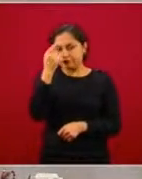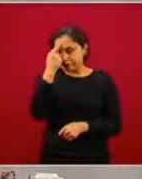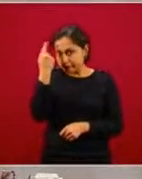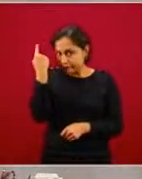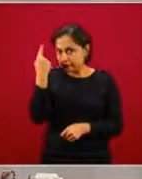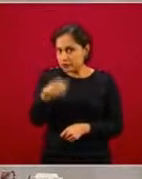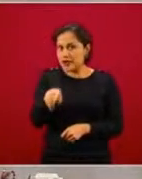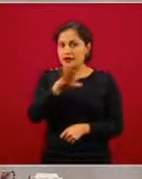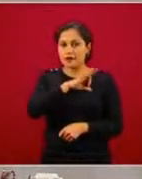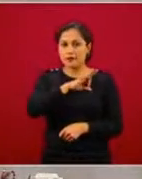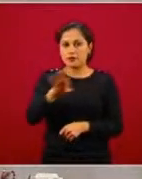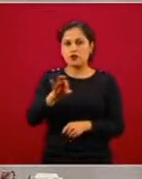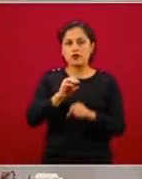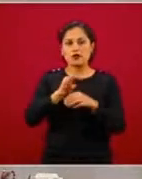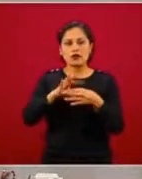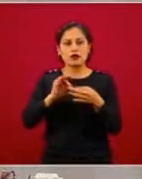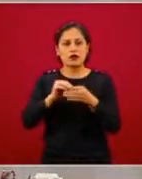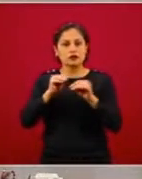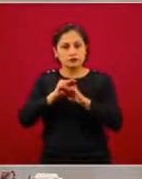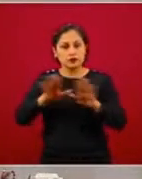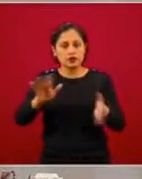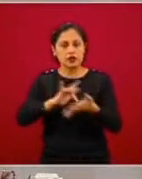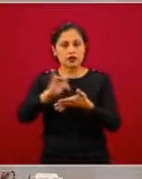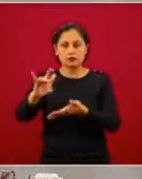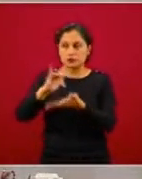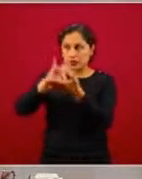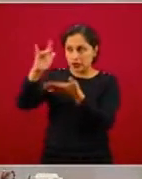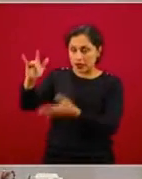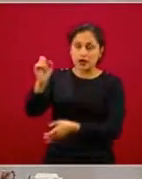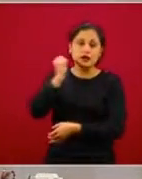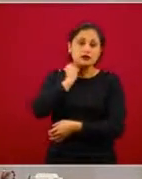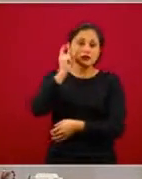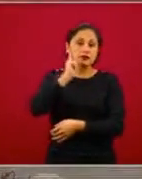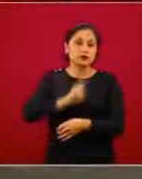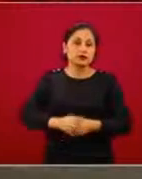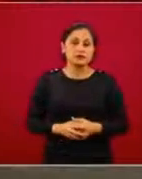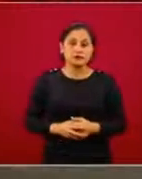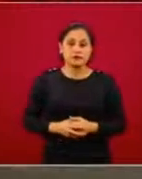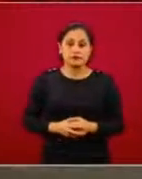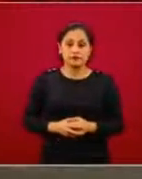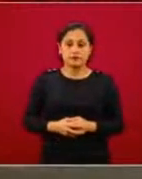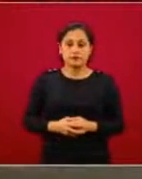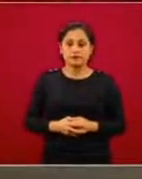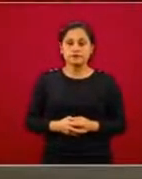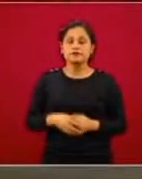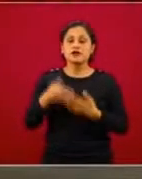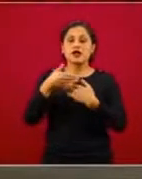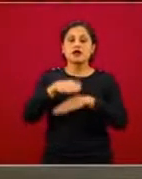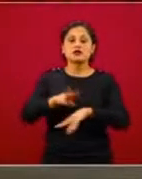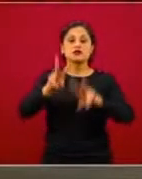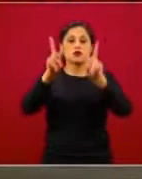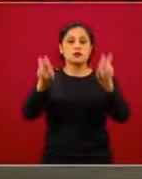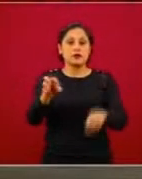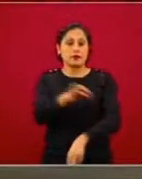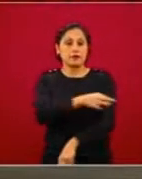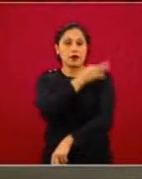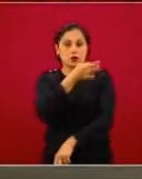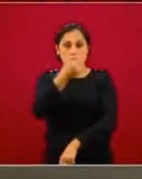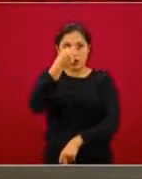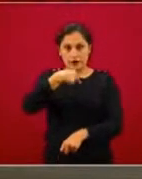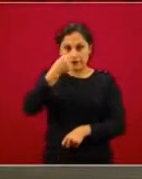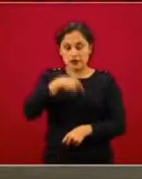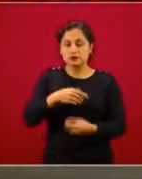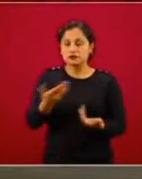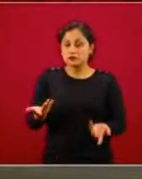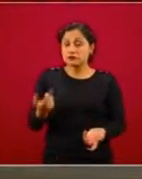capacidades de And comunicación. Gracias por su observación. I Gracias, will be senadora. working on my communication Sobre la skills. vacuna de Thank influenza, you, Senator. pues yo